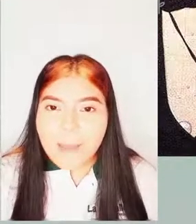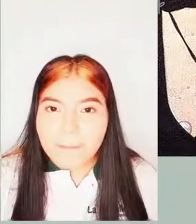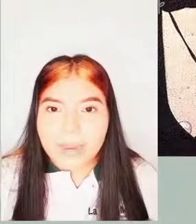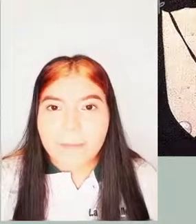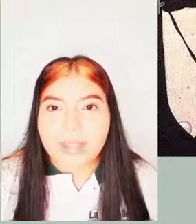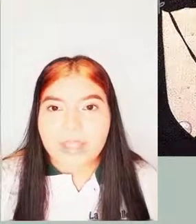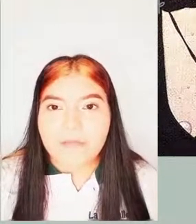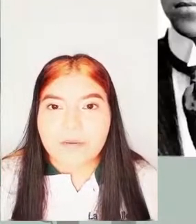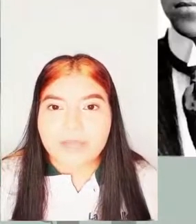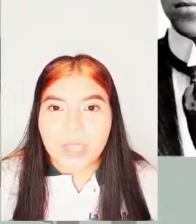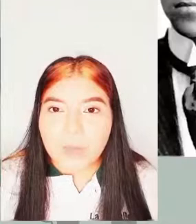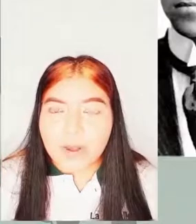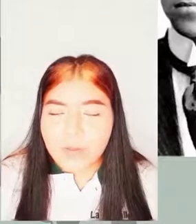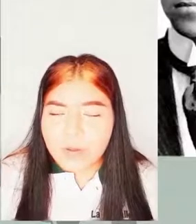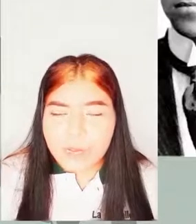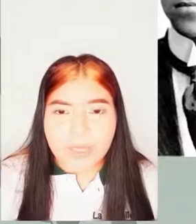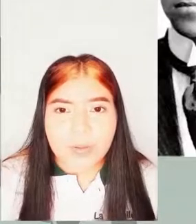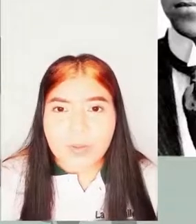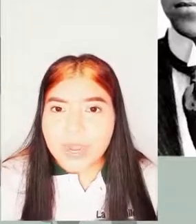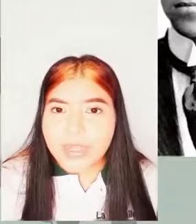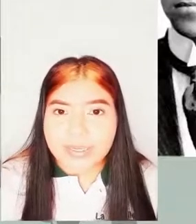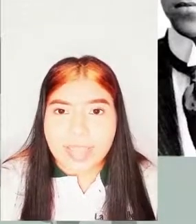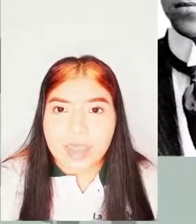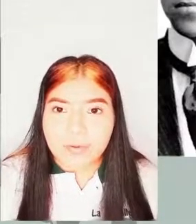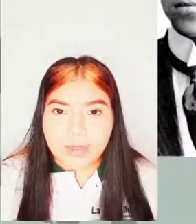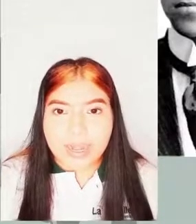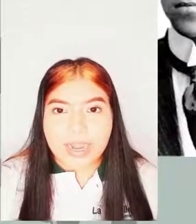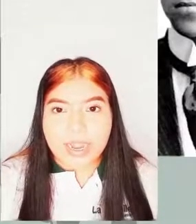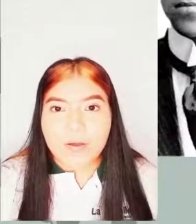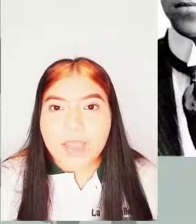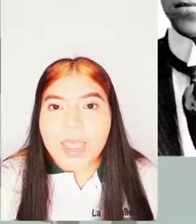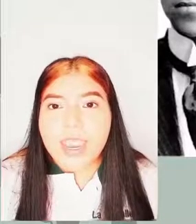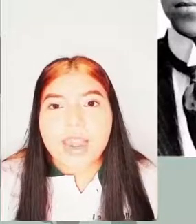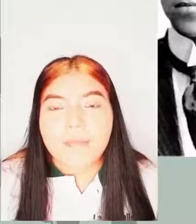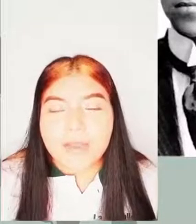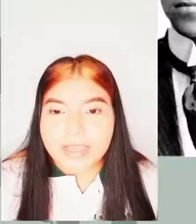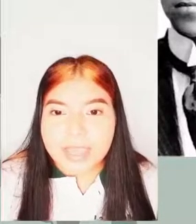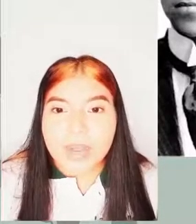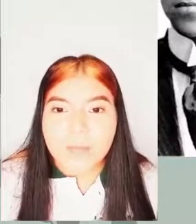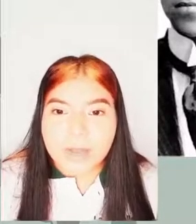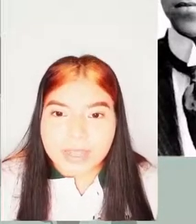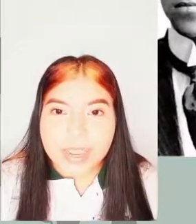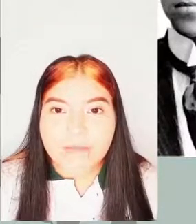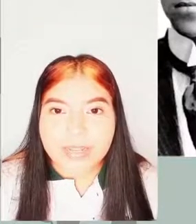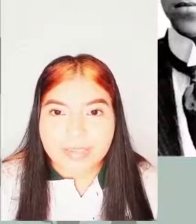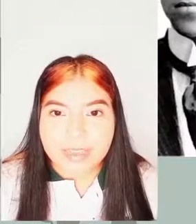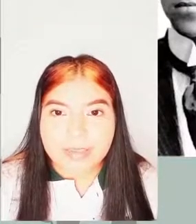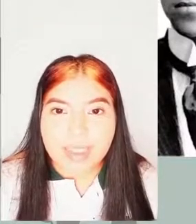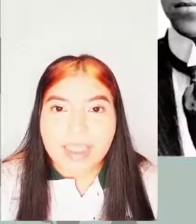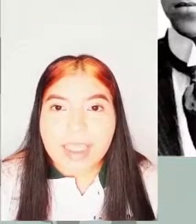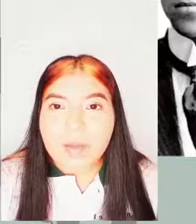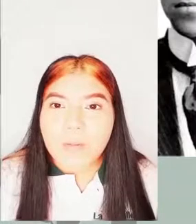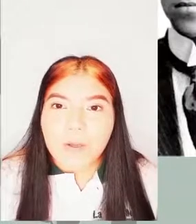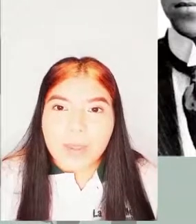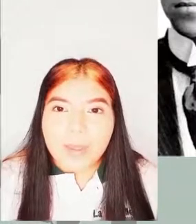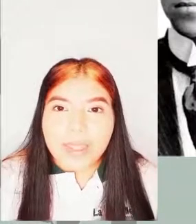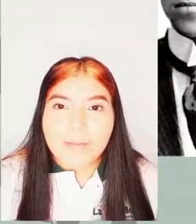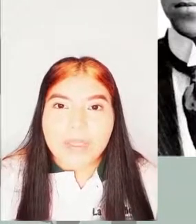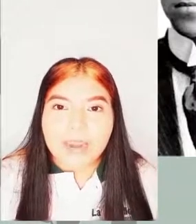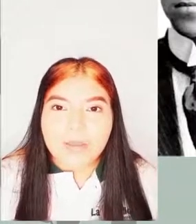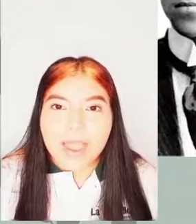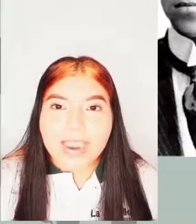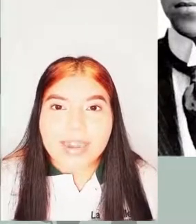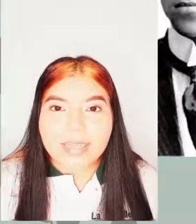encontraba ampliamente influenciado por el movimiento modernista de Rubén Darío y la poesía romántica francesa. Poema